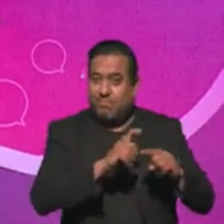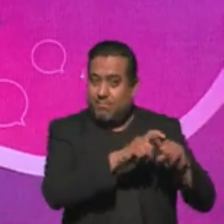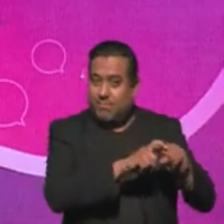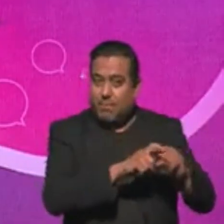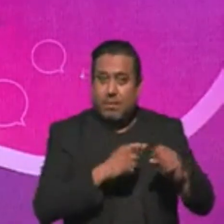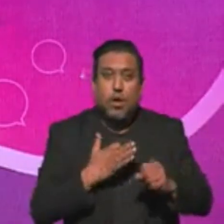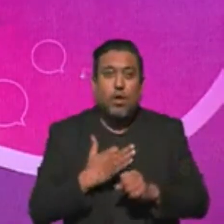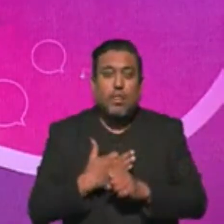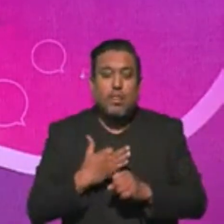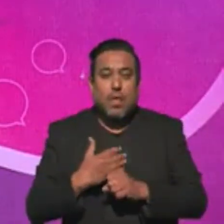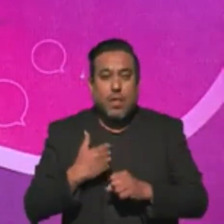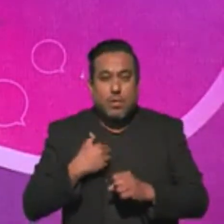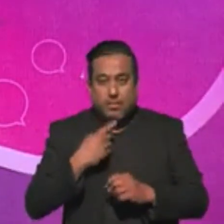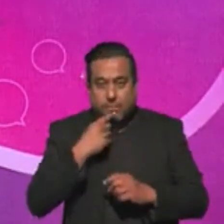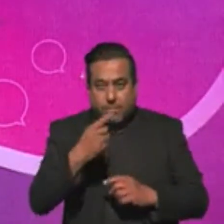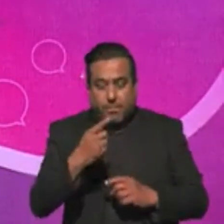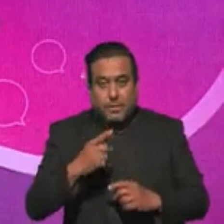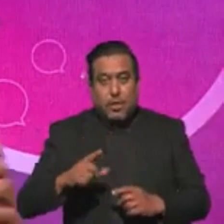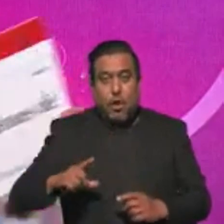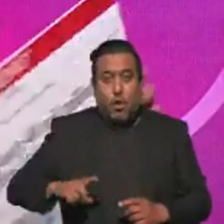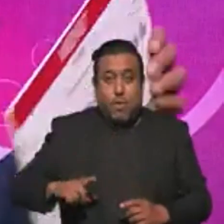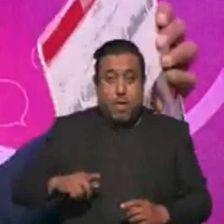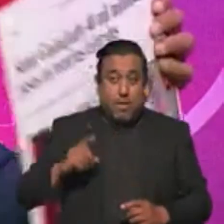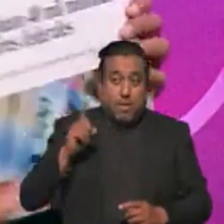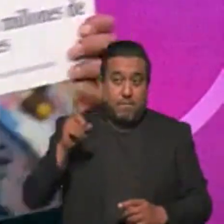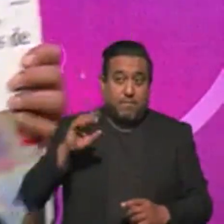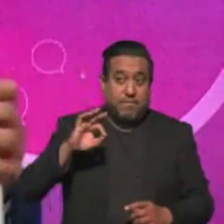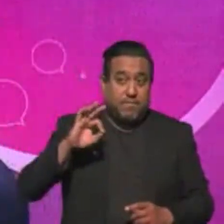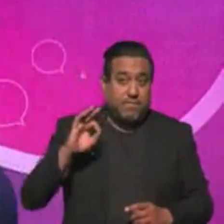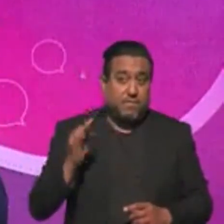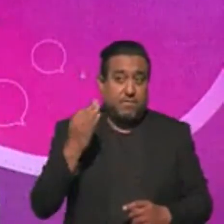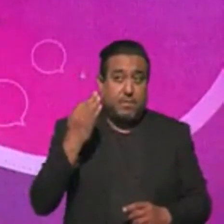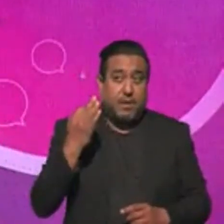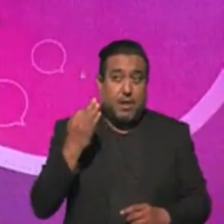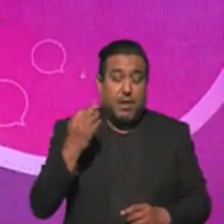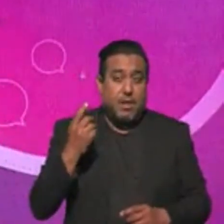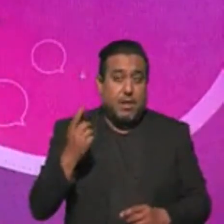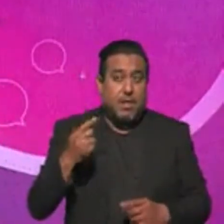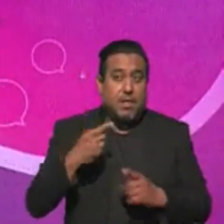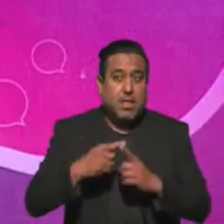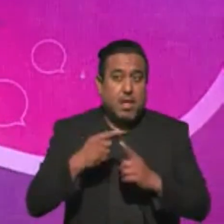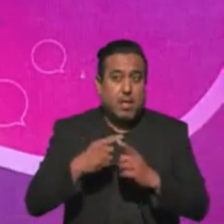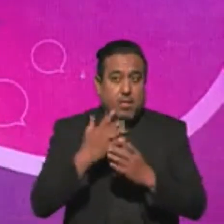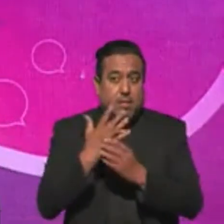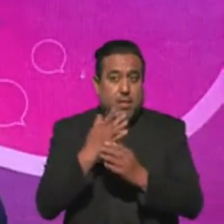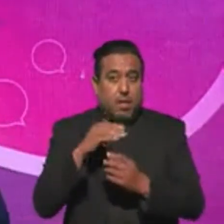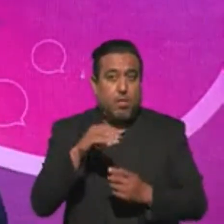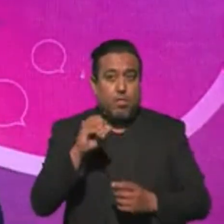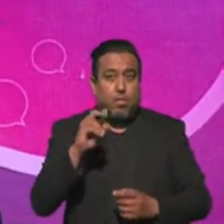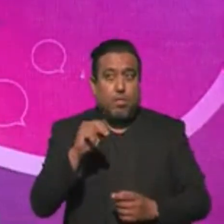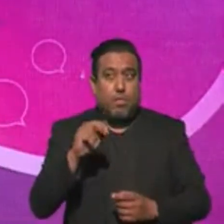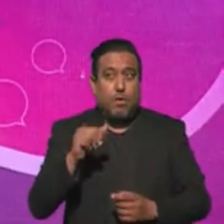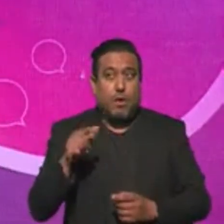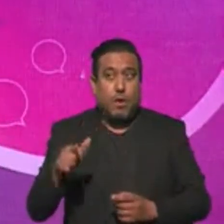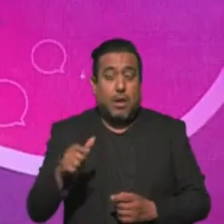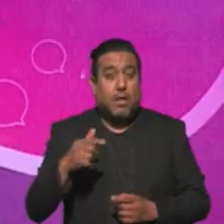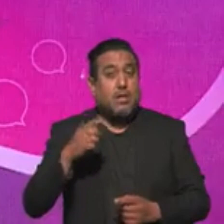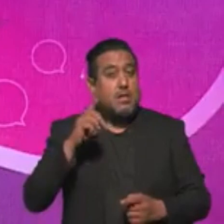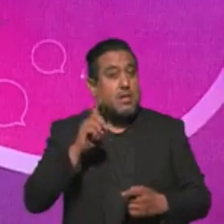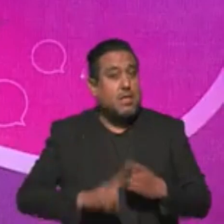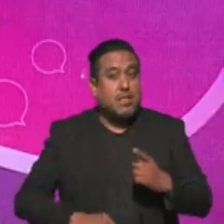mencionarles que el Gobierno Federal el cual es de morena le ha quitado a